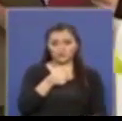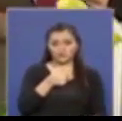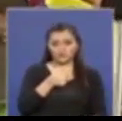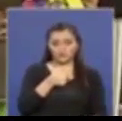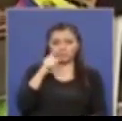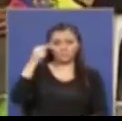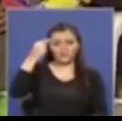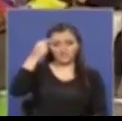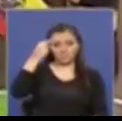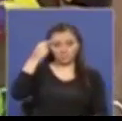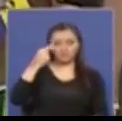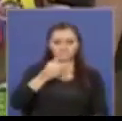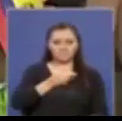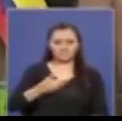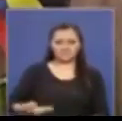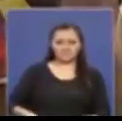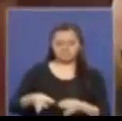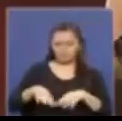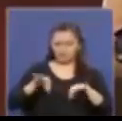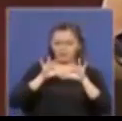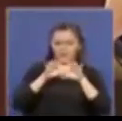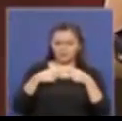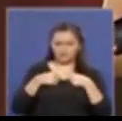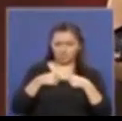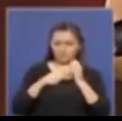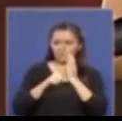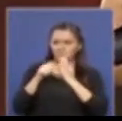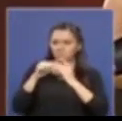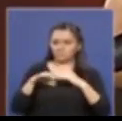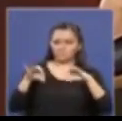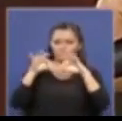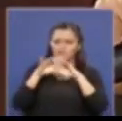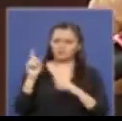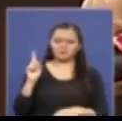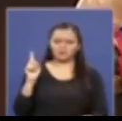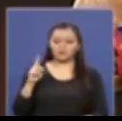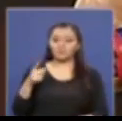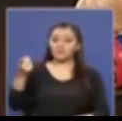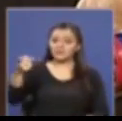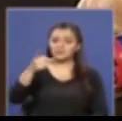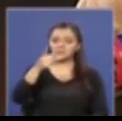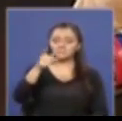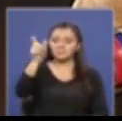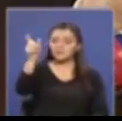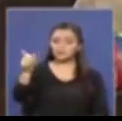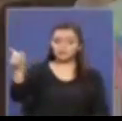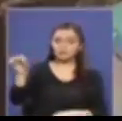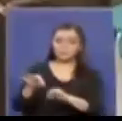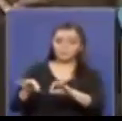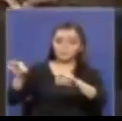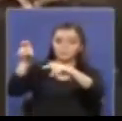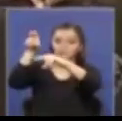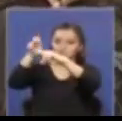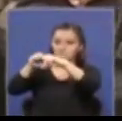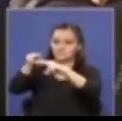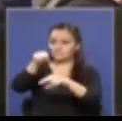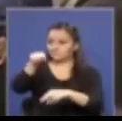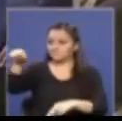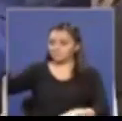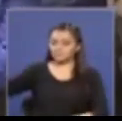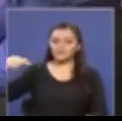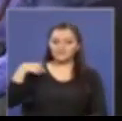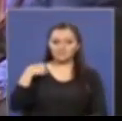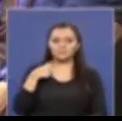pueblo sencillo, esas amas de casa, esos comerciantes. Tengo muchos comerciantes aquí, María Romo, María Prado, Giovanni Pozo, Estelvina